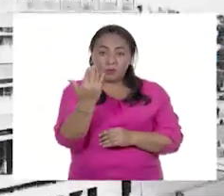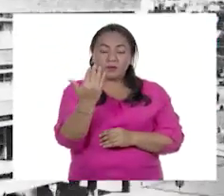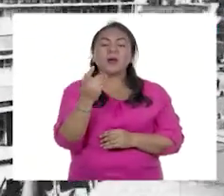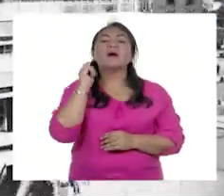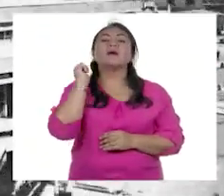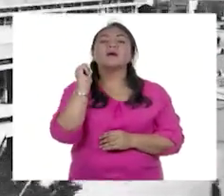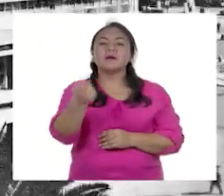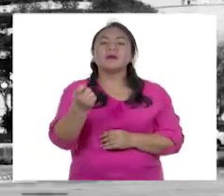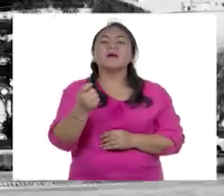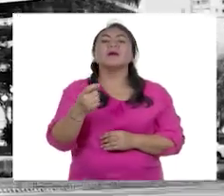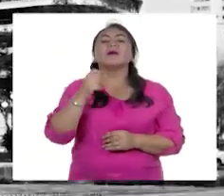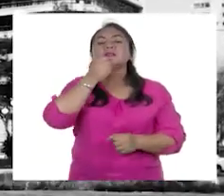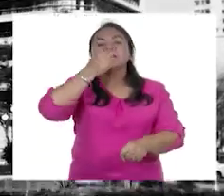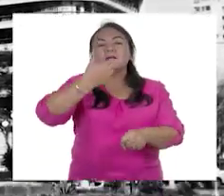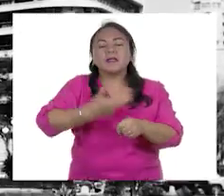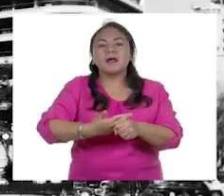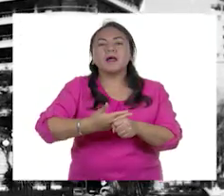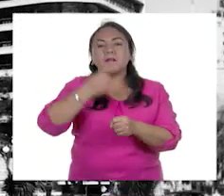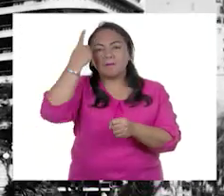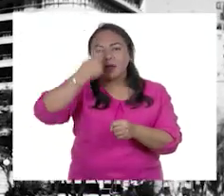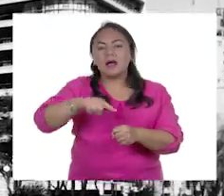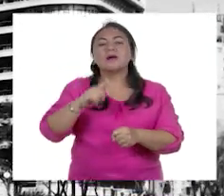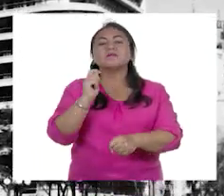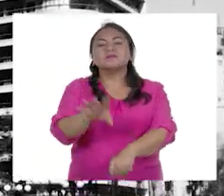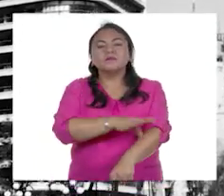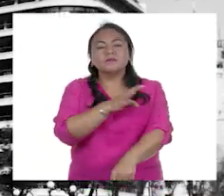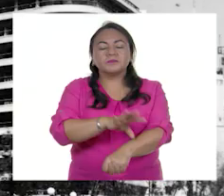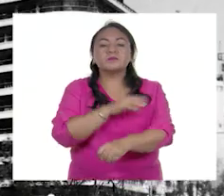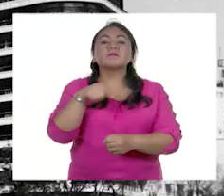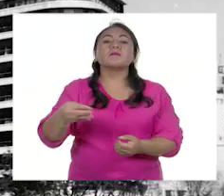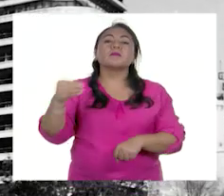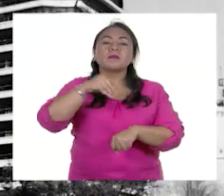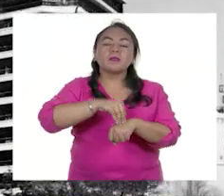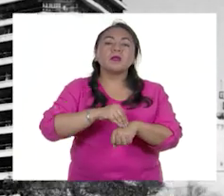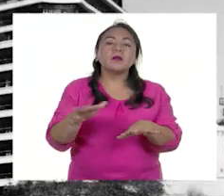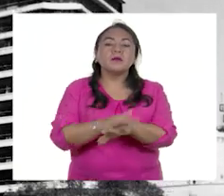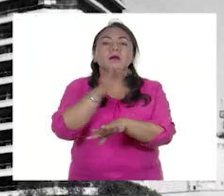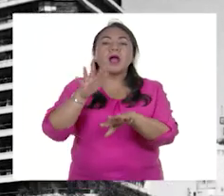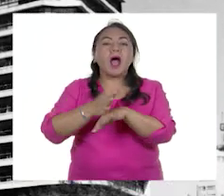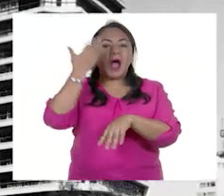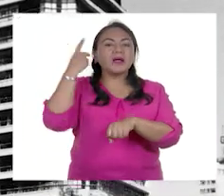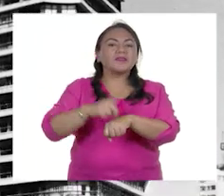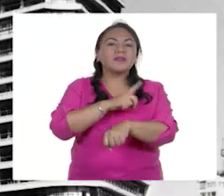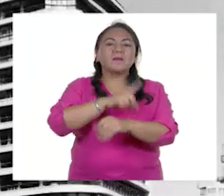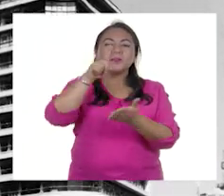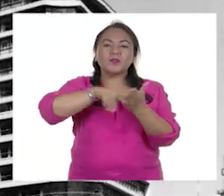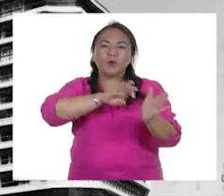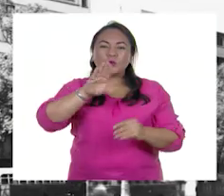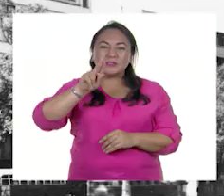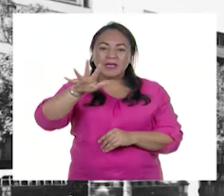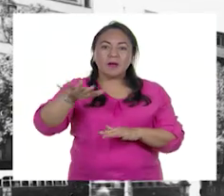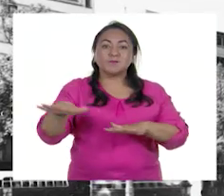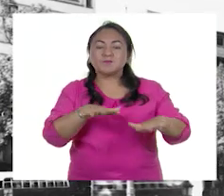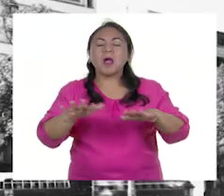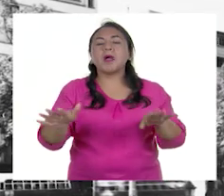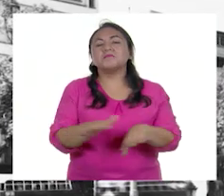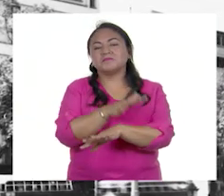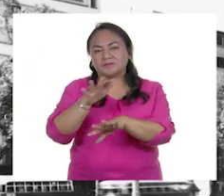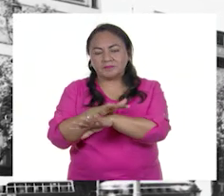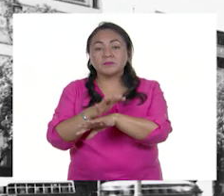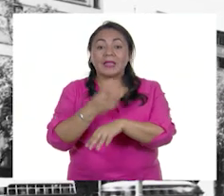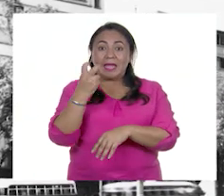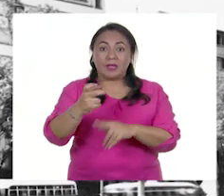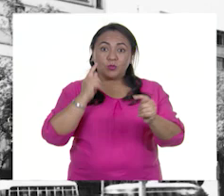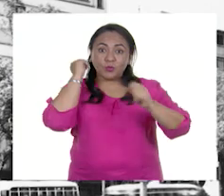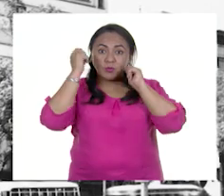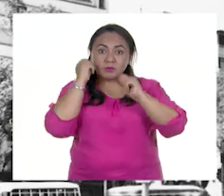de Recursos Hidráulicos, obra de Mario Pani y Enrique del Moral, modificada tras los sismos de 1985. El auge turístico